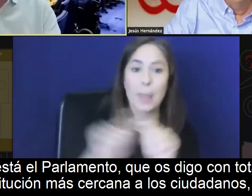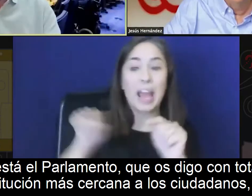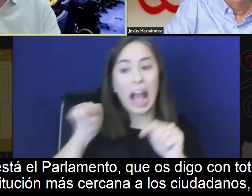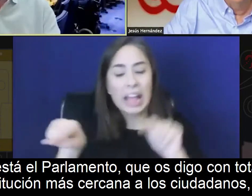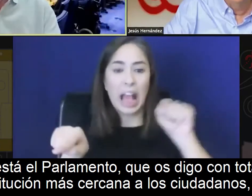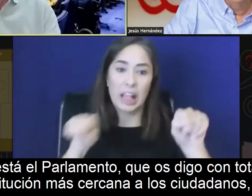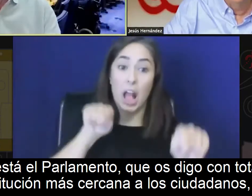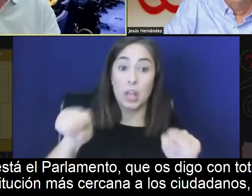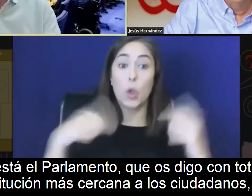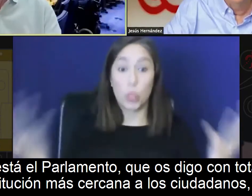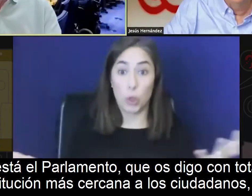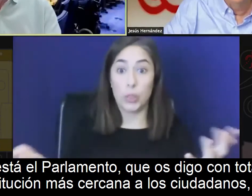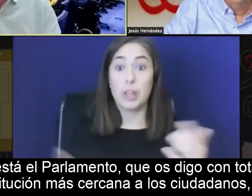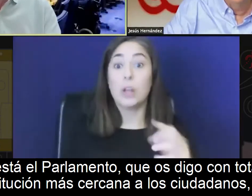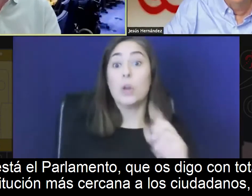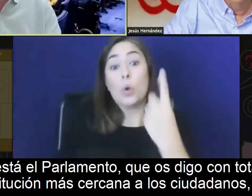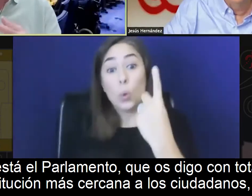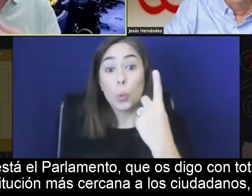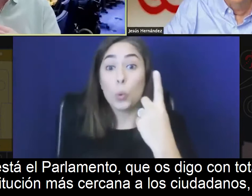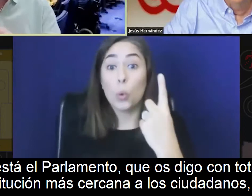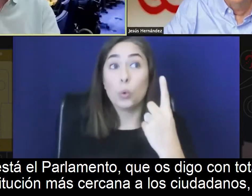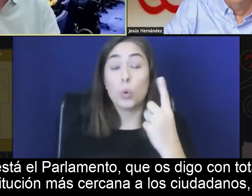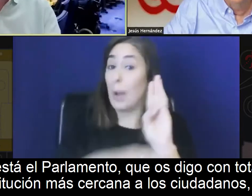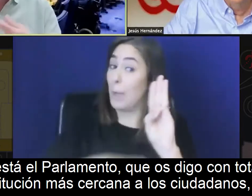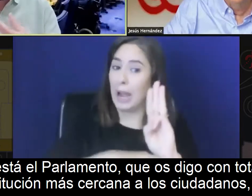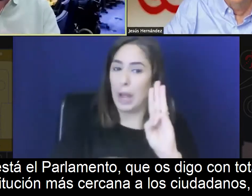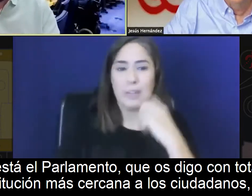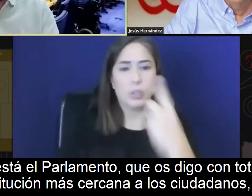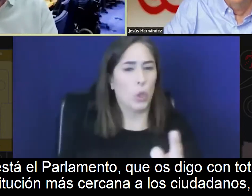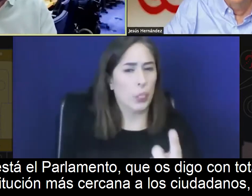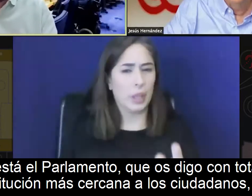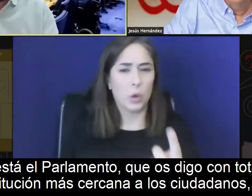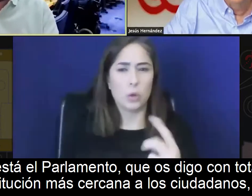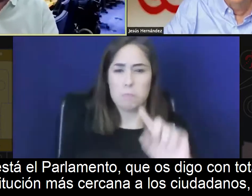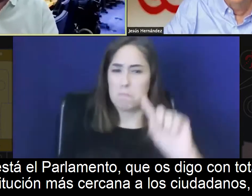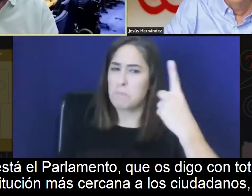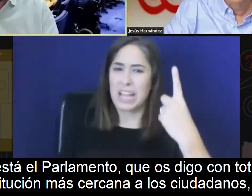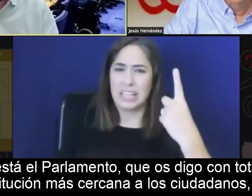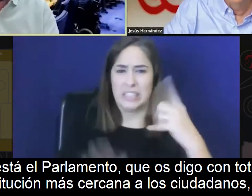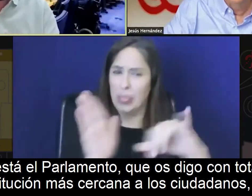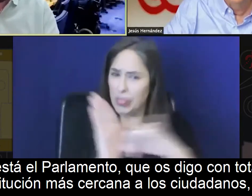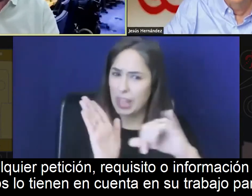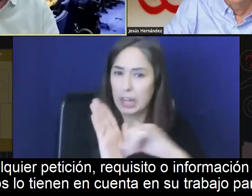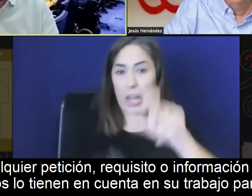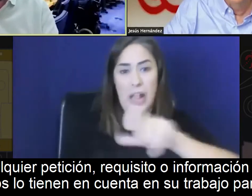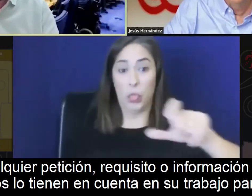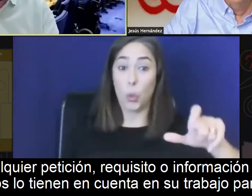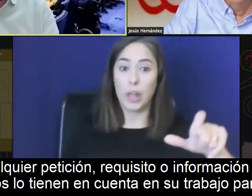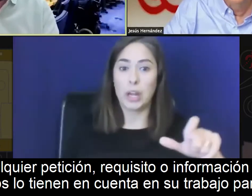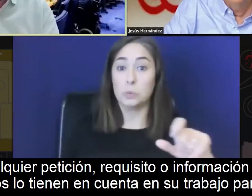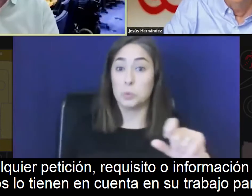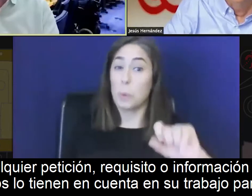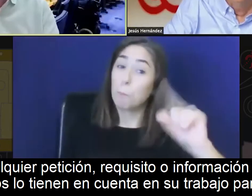os digo con total seguridad que es la institución más cercana a los ciudadanos, son los más